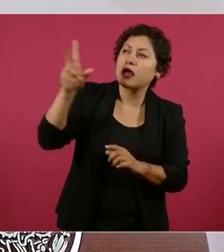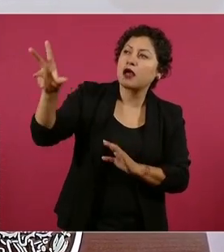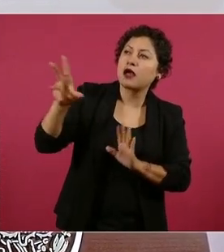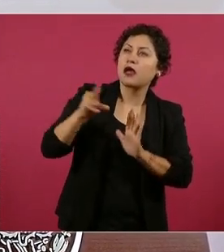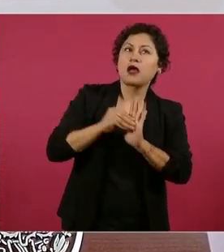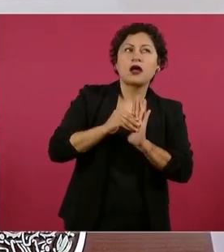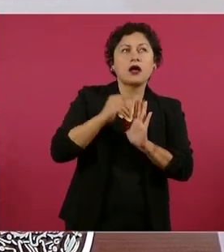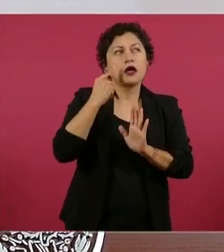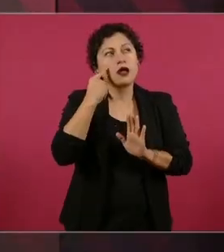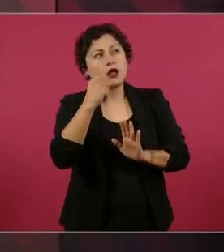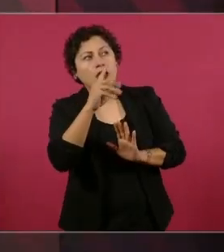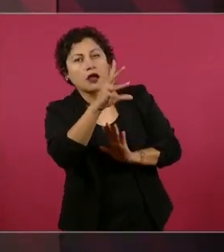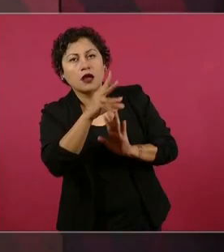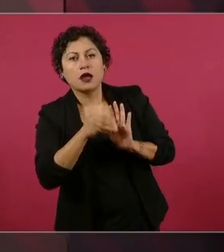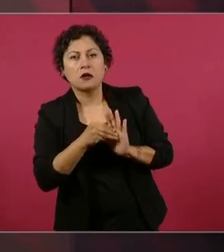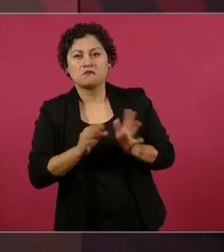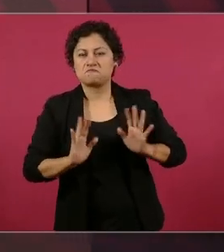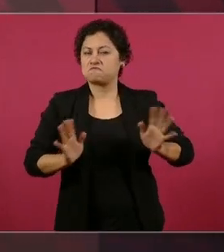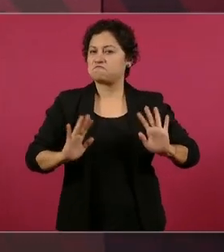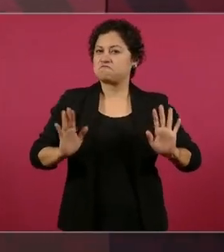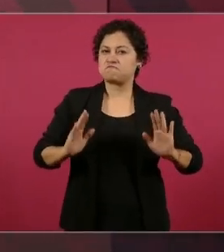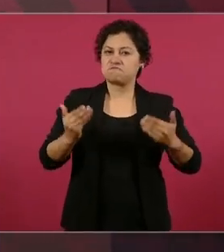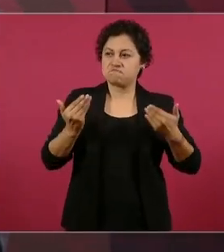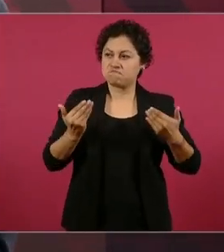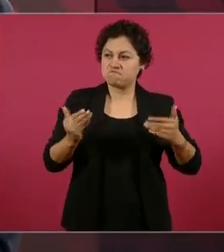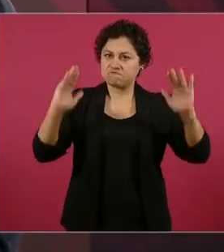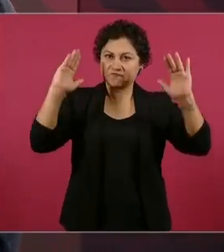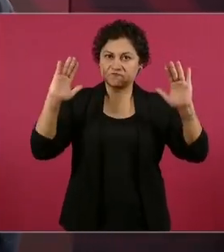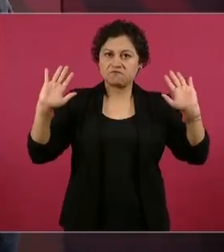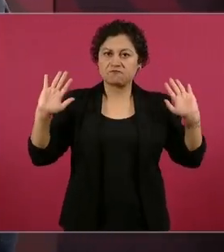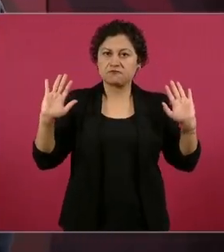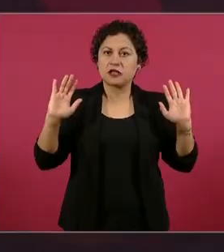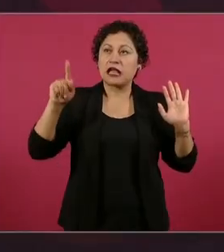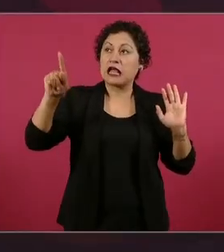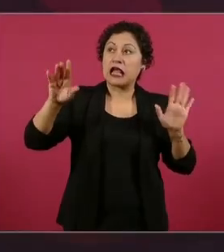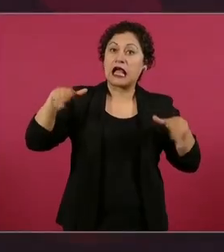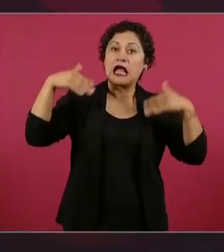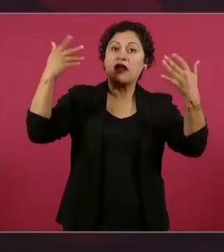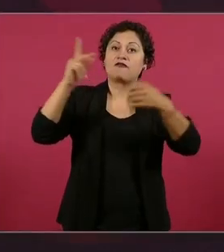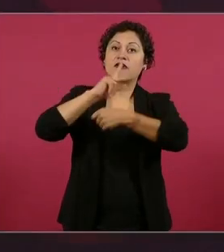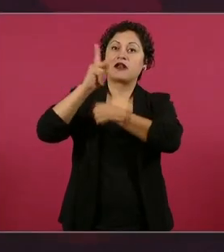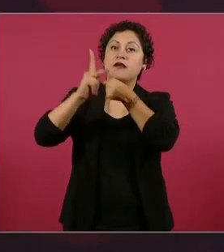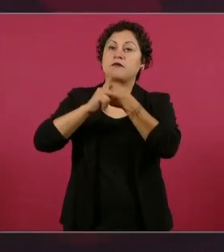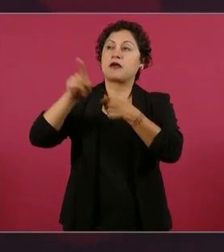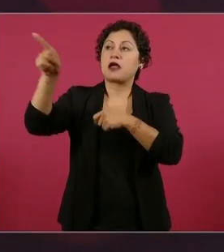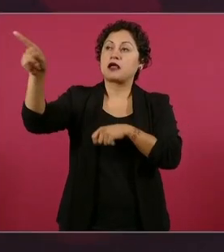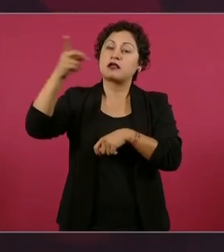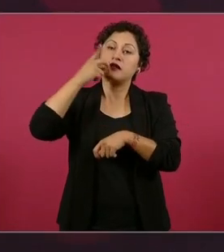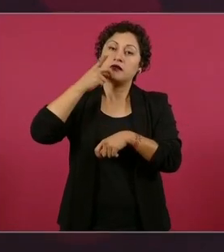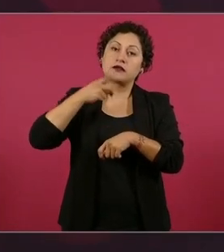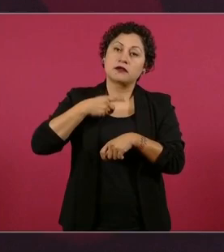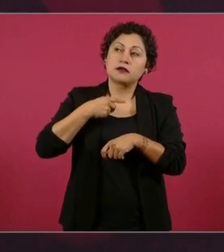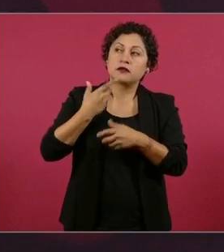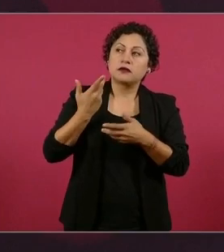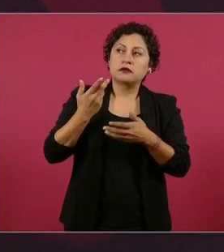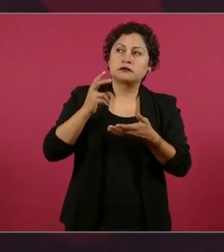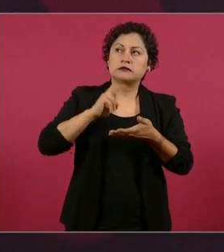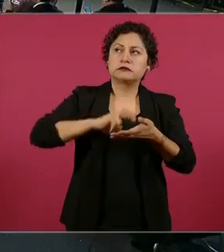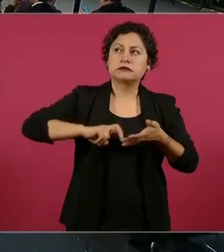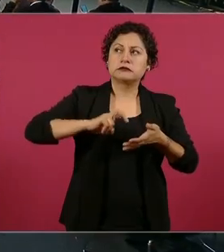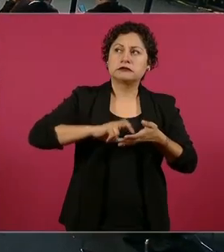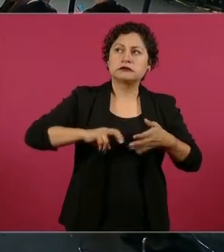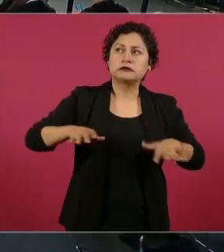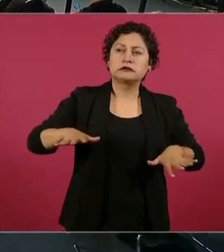ya no nos imponen la agenda desde el extranjero, las llamadas reformas estructurales,